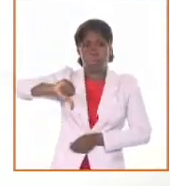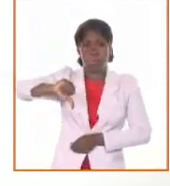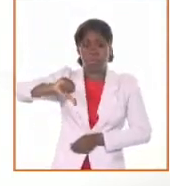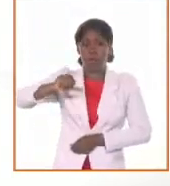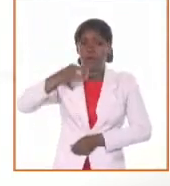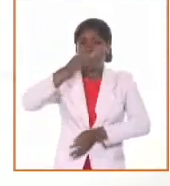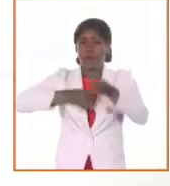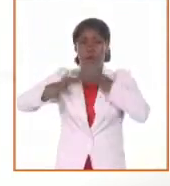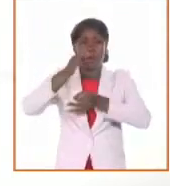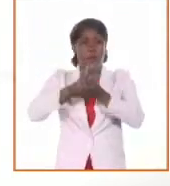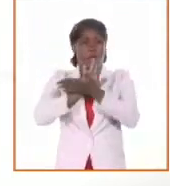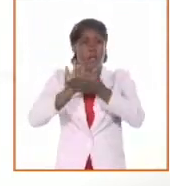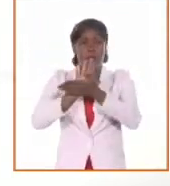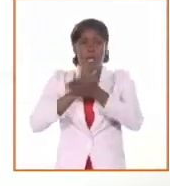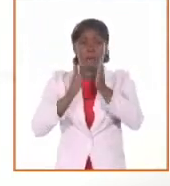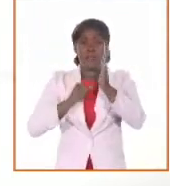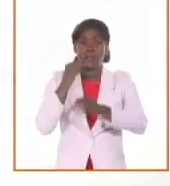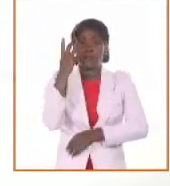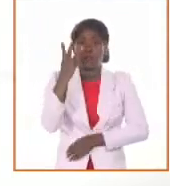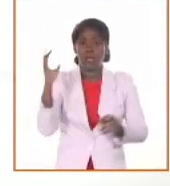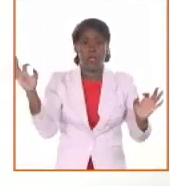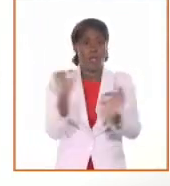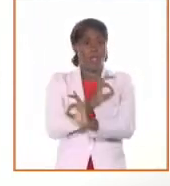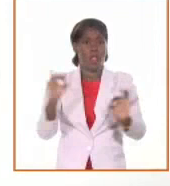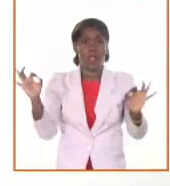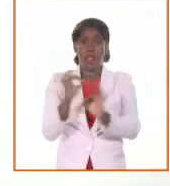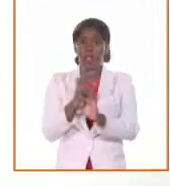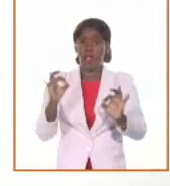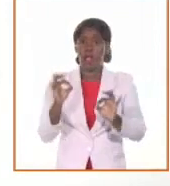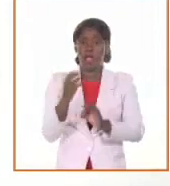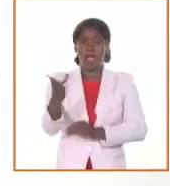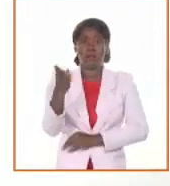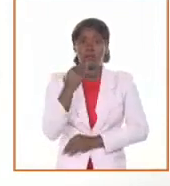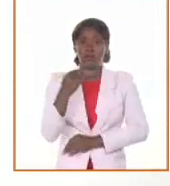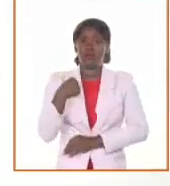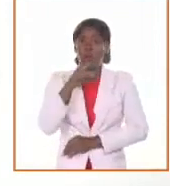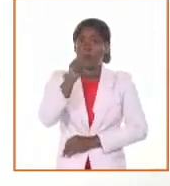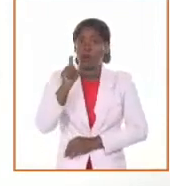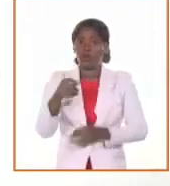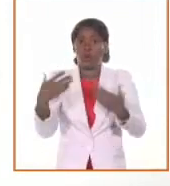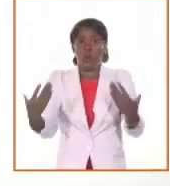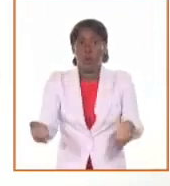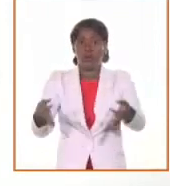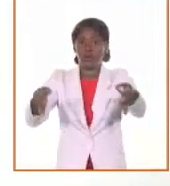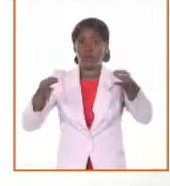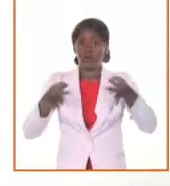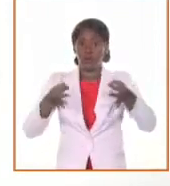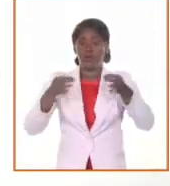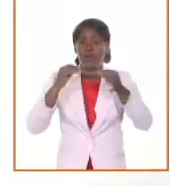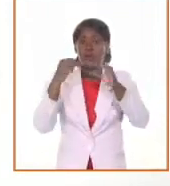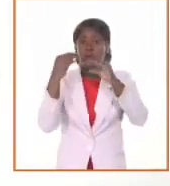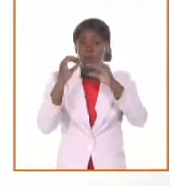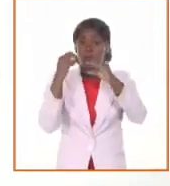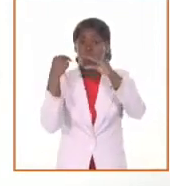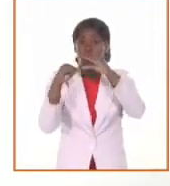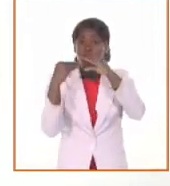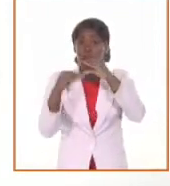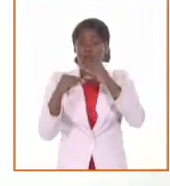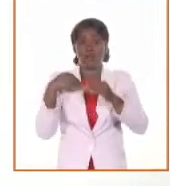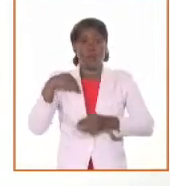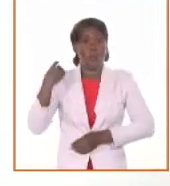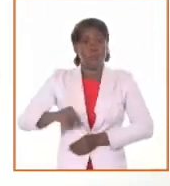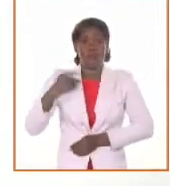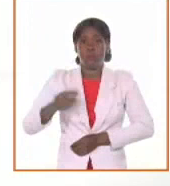más de tres meses y siempre me decía que le diera seguimiento personas mayores que no saben nada de informática